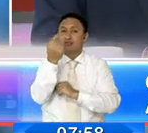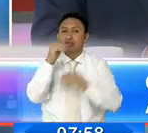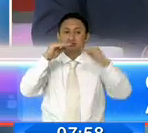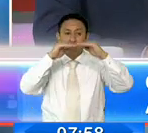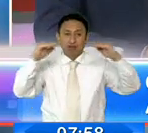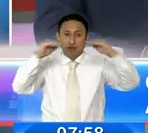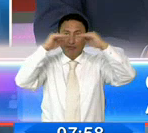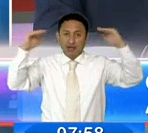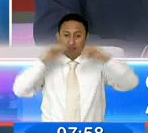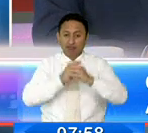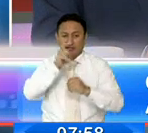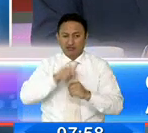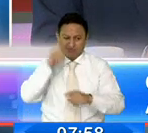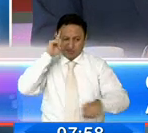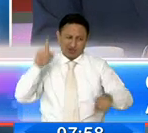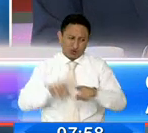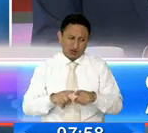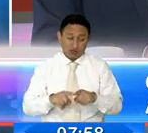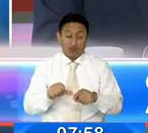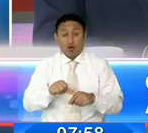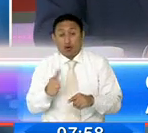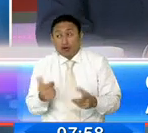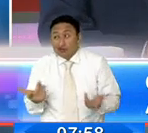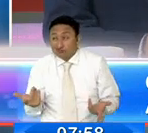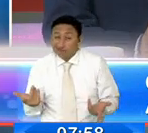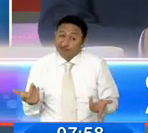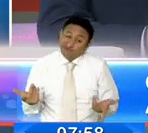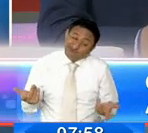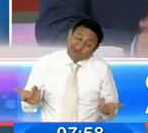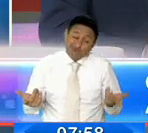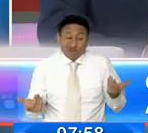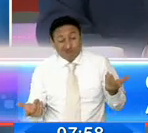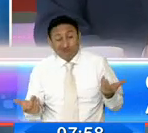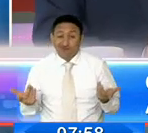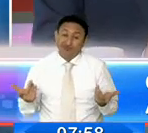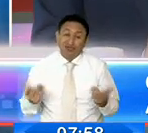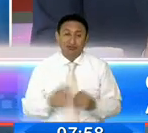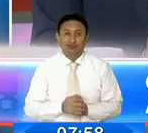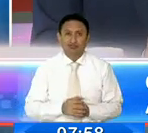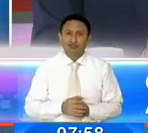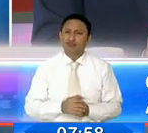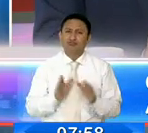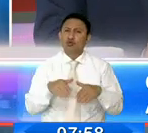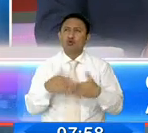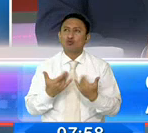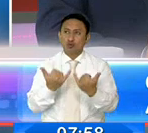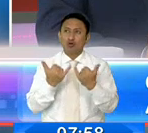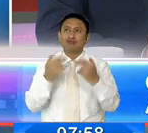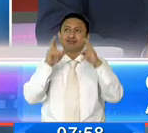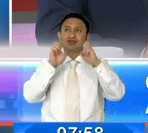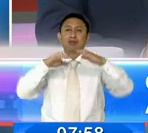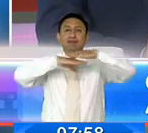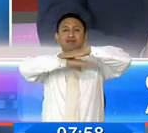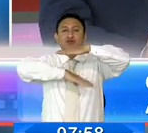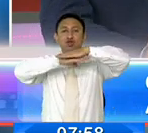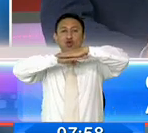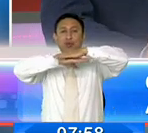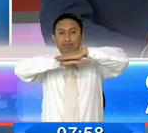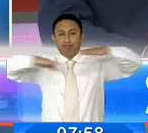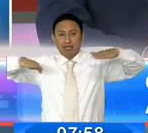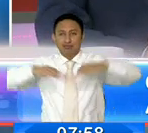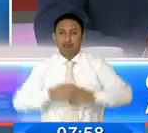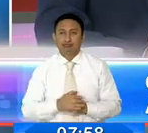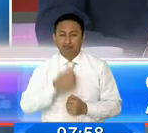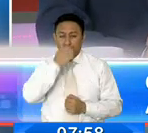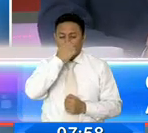personas criticaron, otros no eran muy adeptos a esto. ¿Cómo ha funcionado el tema de las bandas? Muy bien. Las